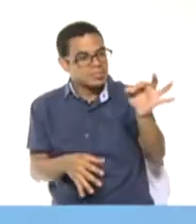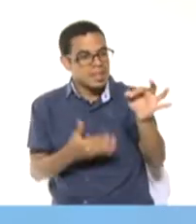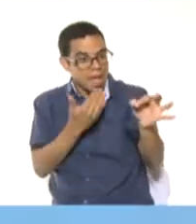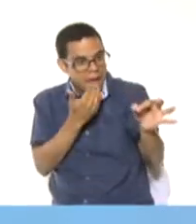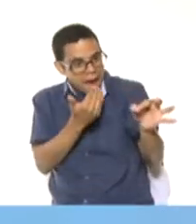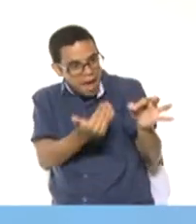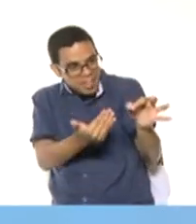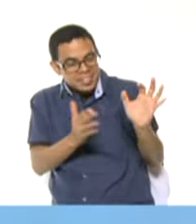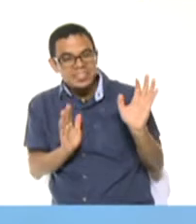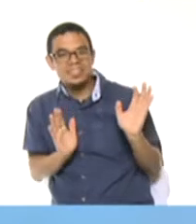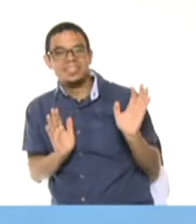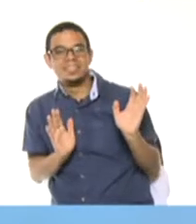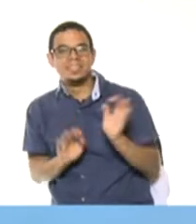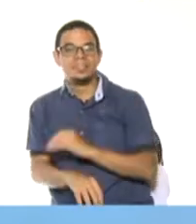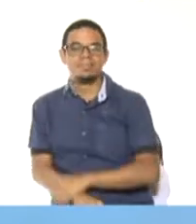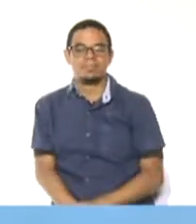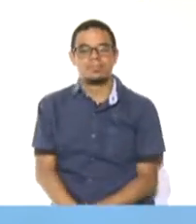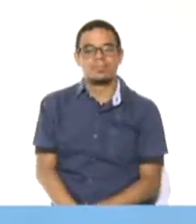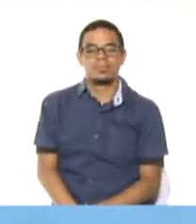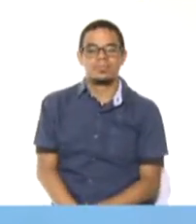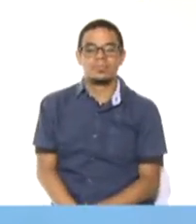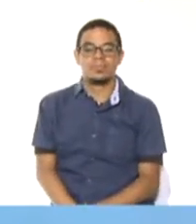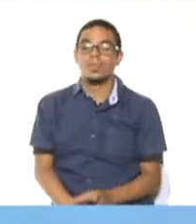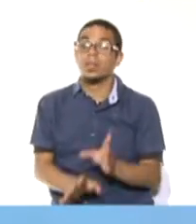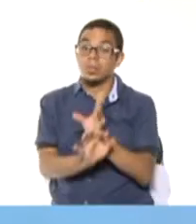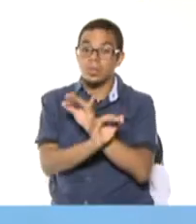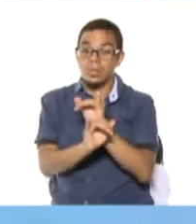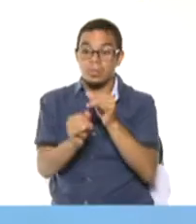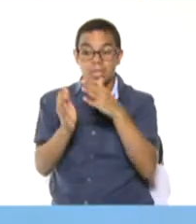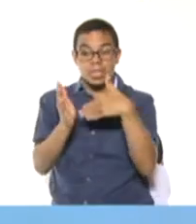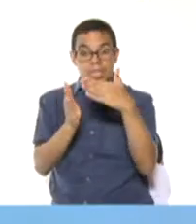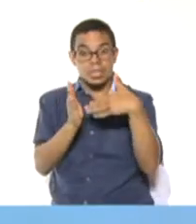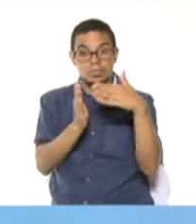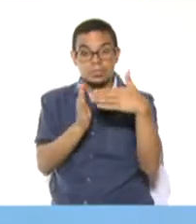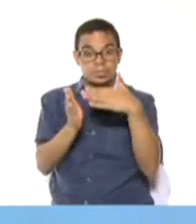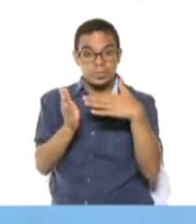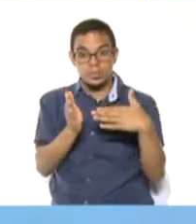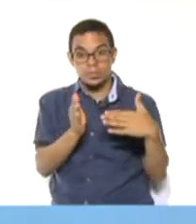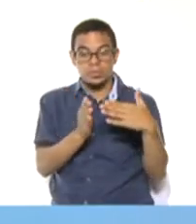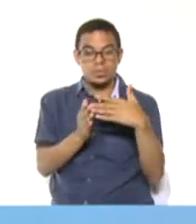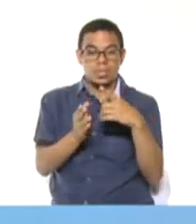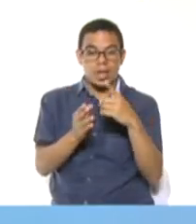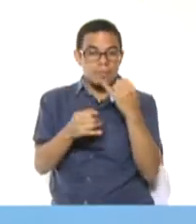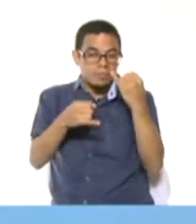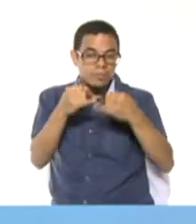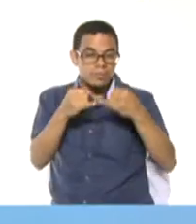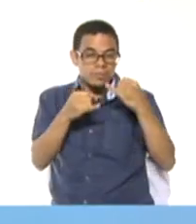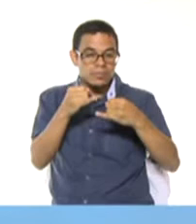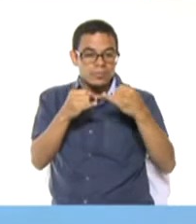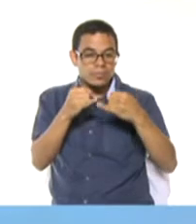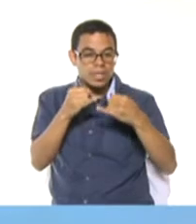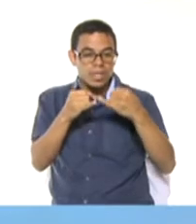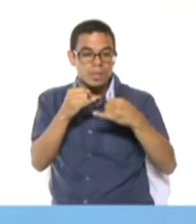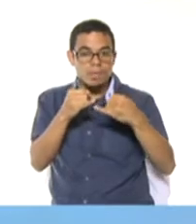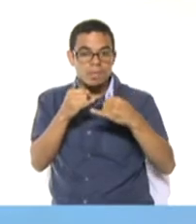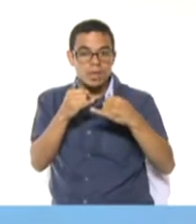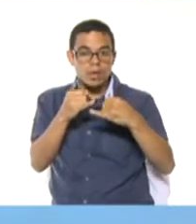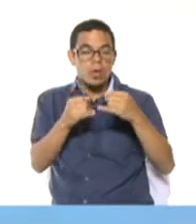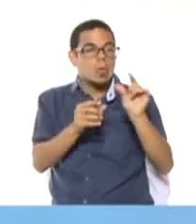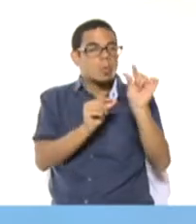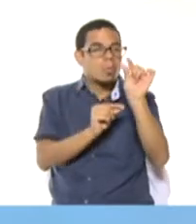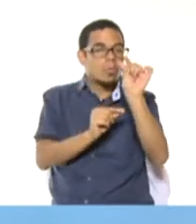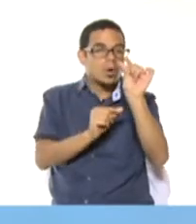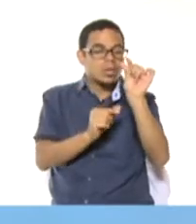Al finalizar con la pintura que pueda secar, también pueden colocar luego pega